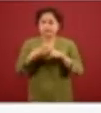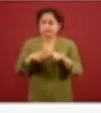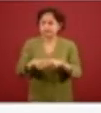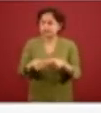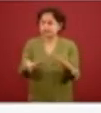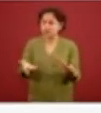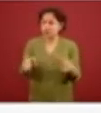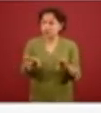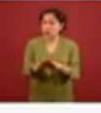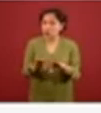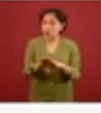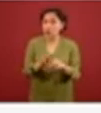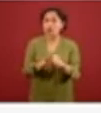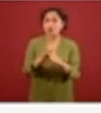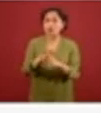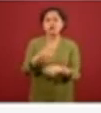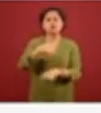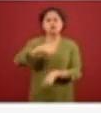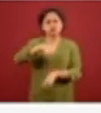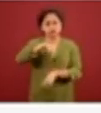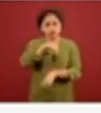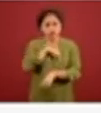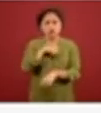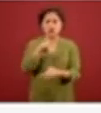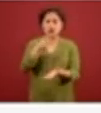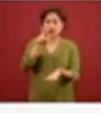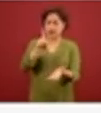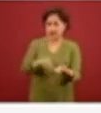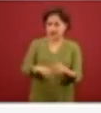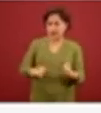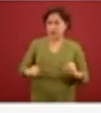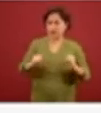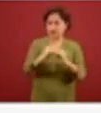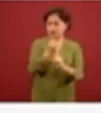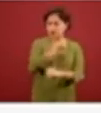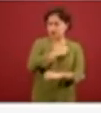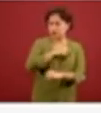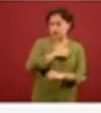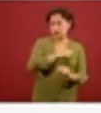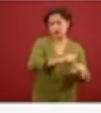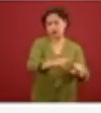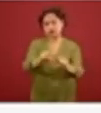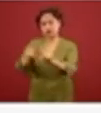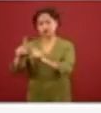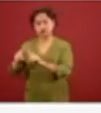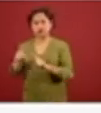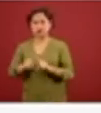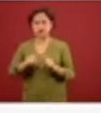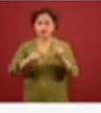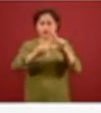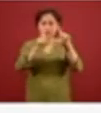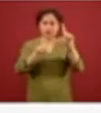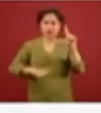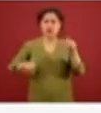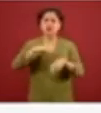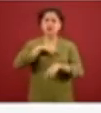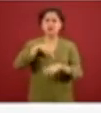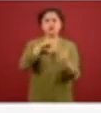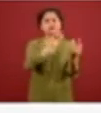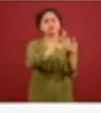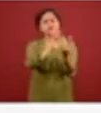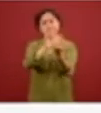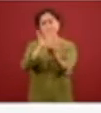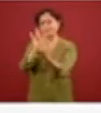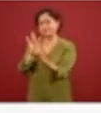la comunicación constante con todo el sector salud y con todos los bancos de sangre de la Red Nacional de Sangre, precisamente para